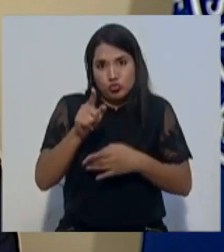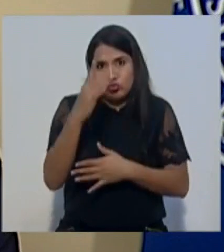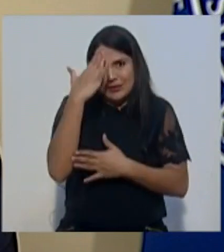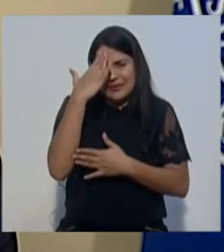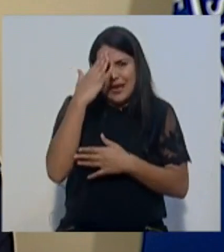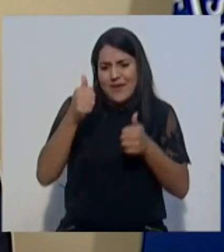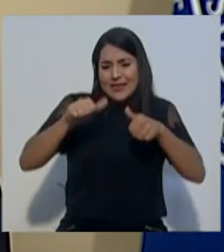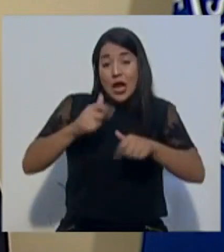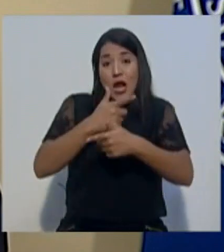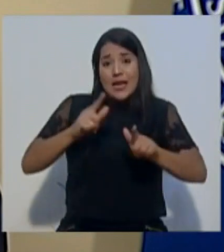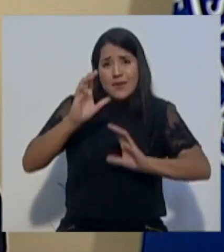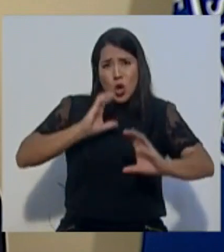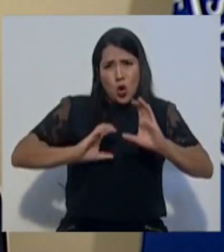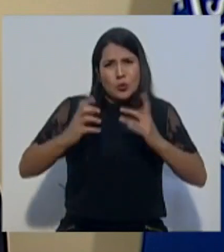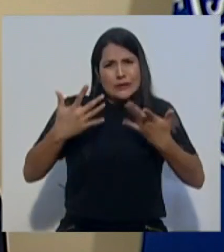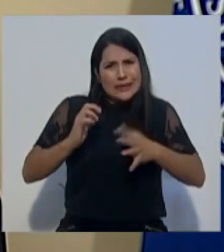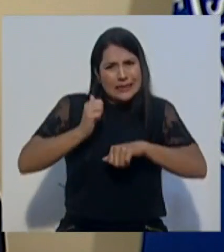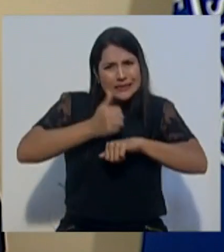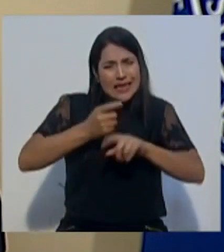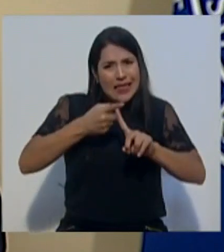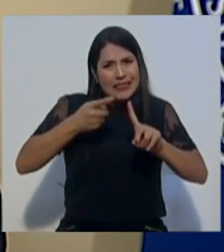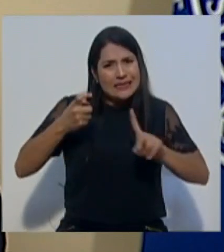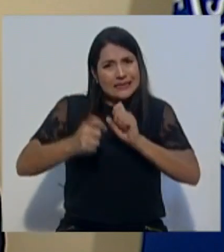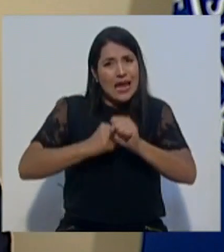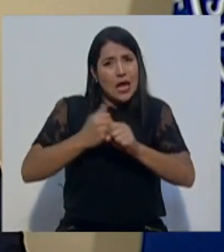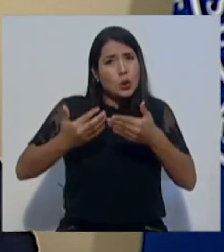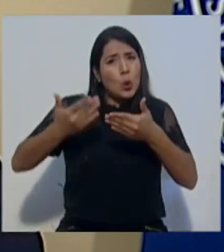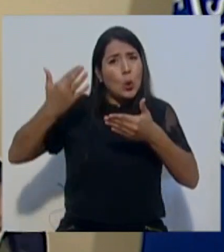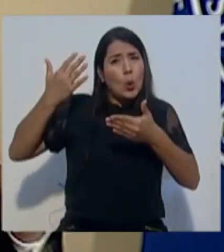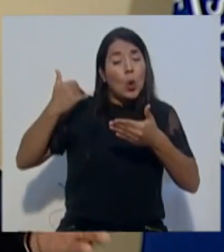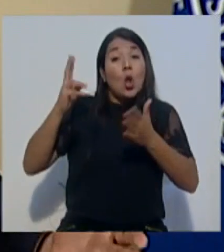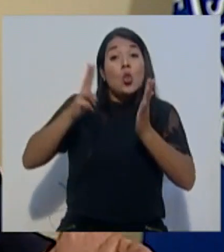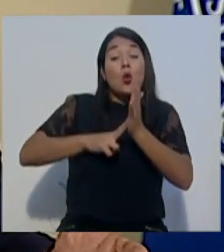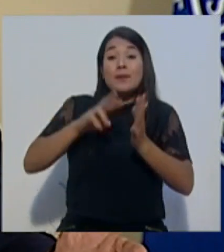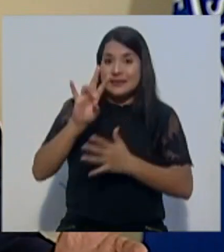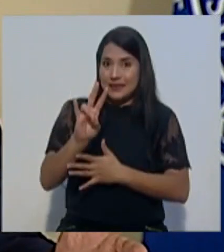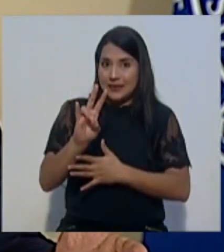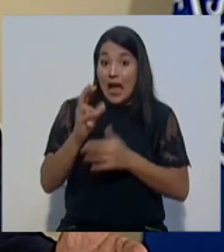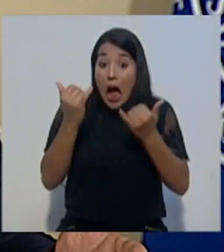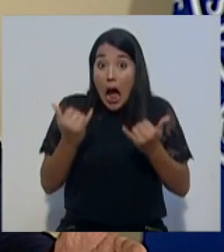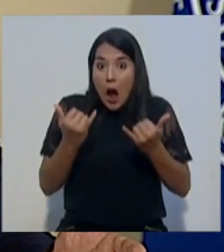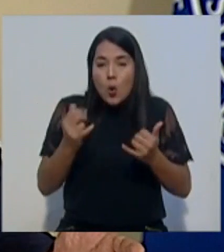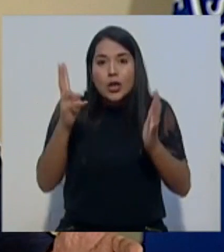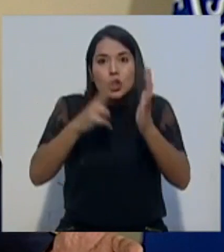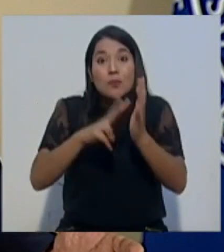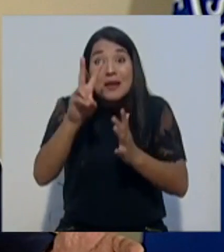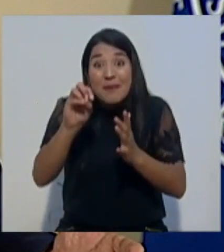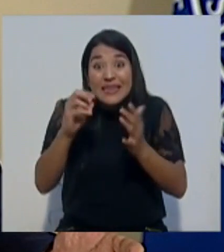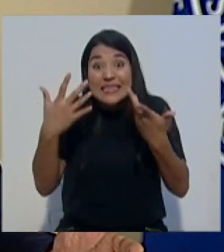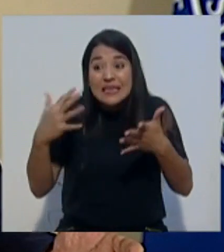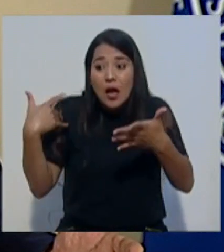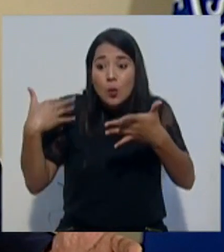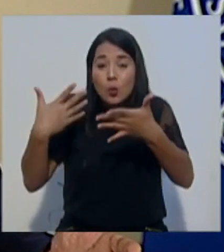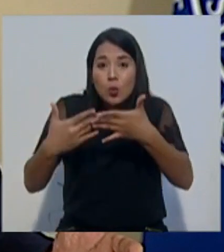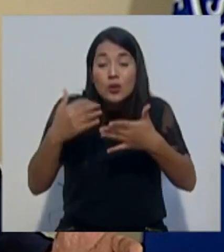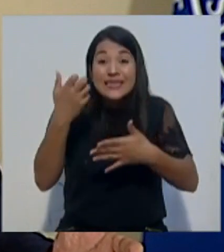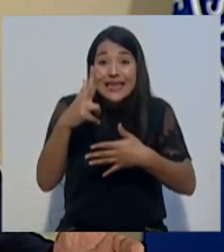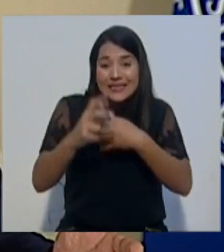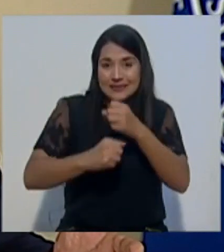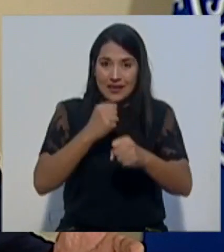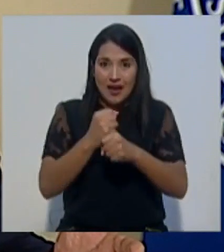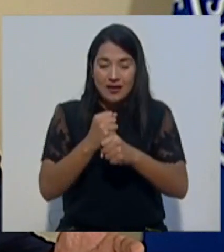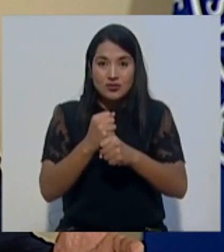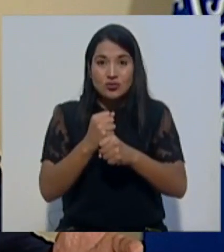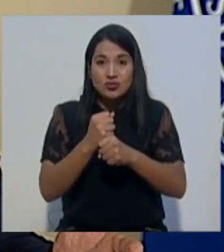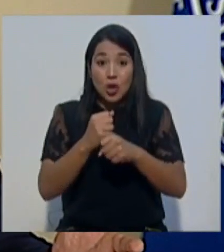es algo que tenemos desde el año 2007, y sin embargo, estamos en el 2020 y 13 años atrás, esto no